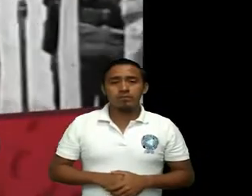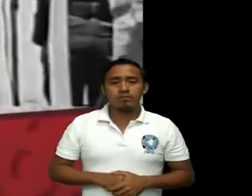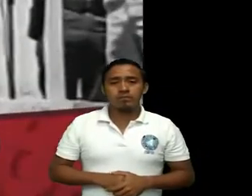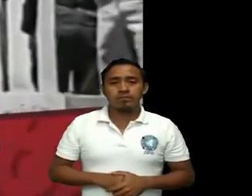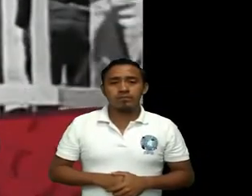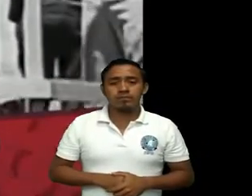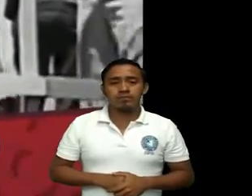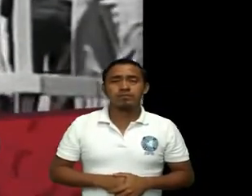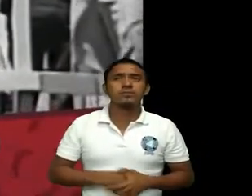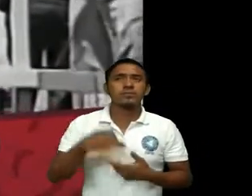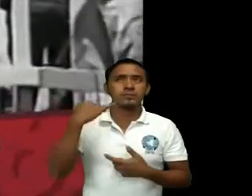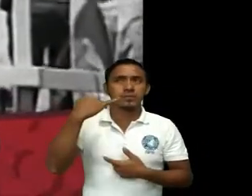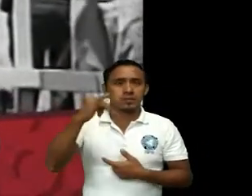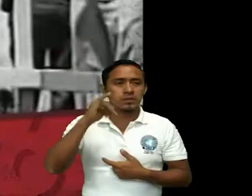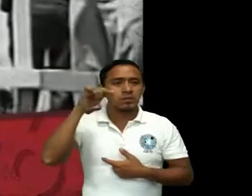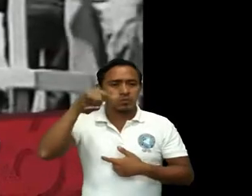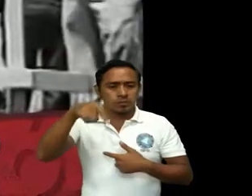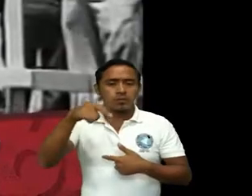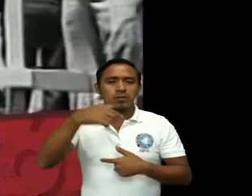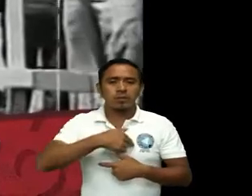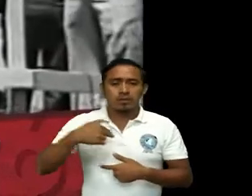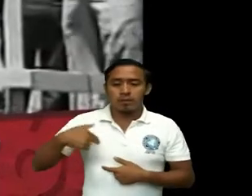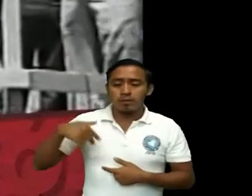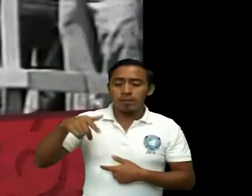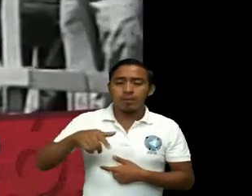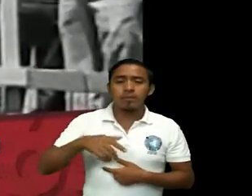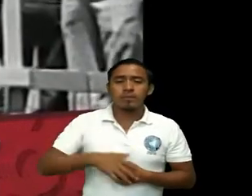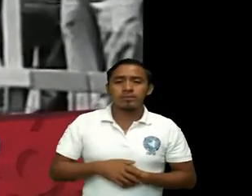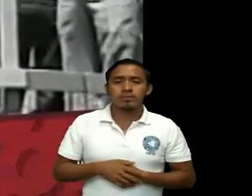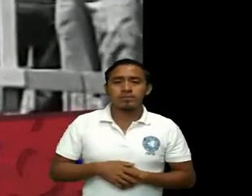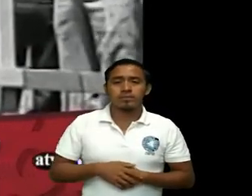Si cumplimos con este juramento,